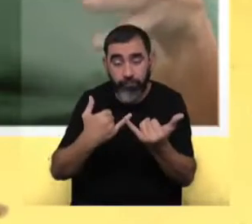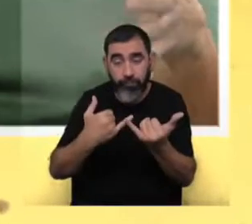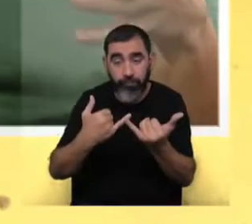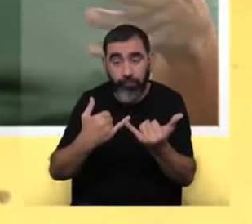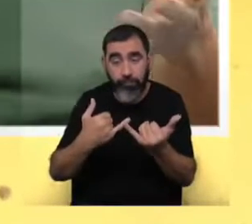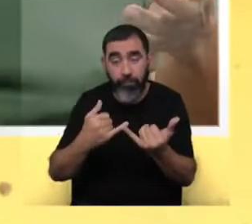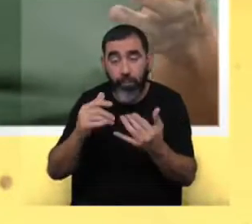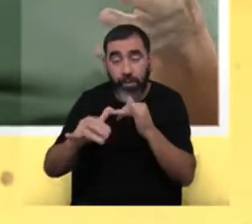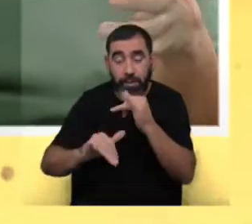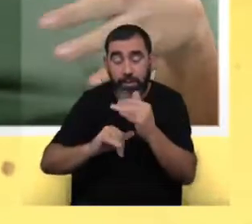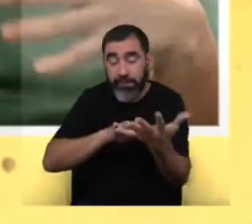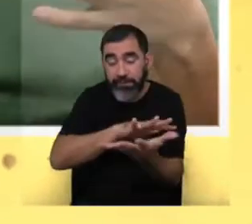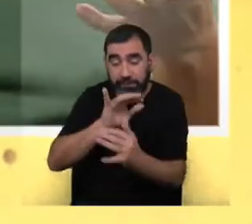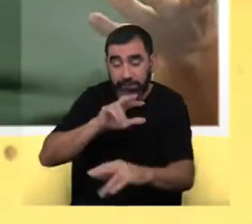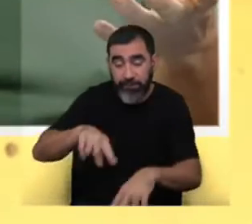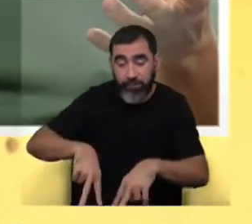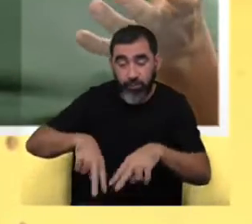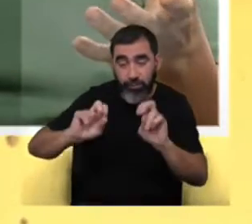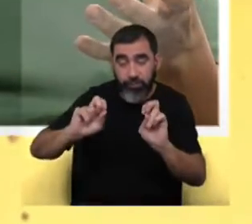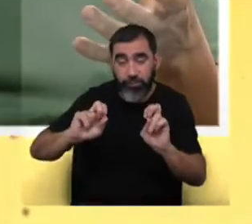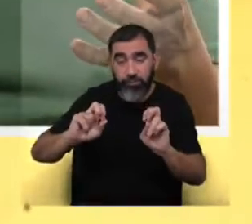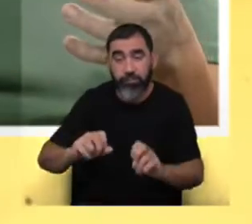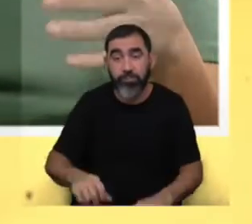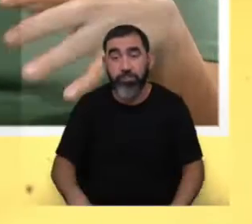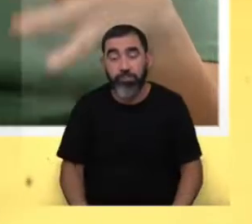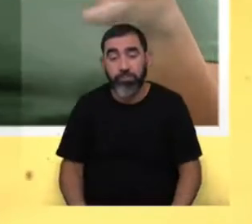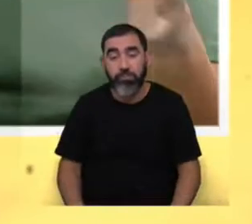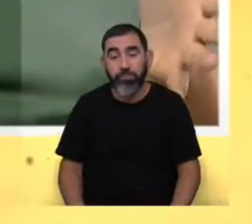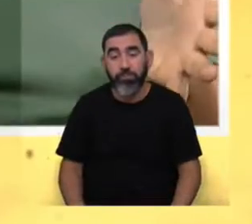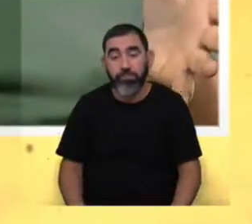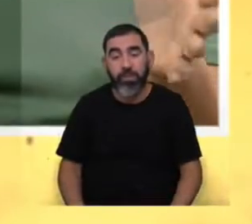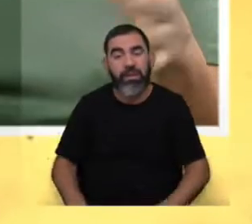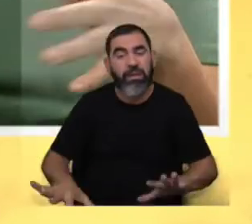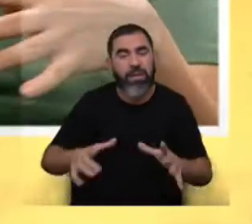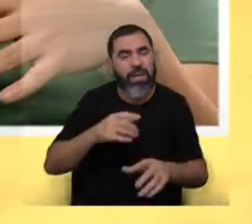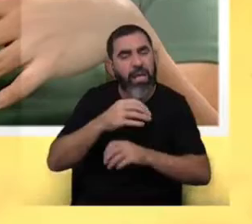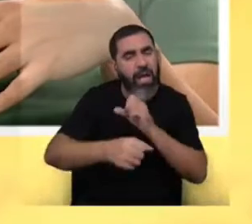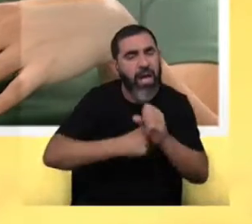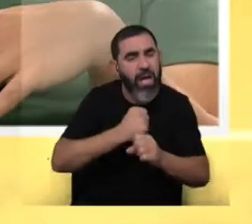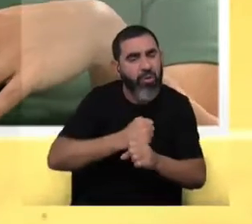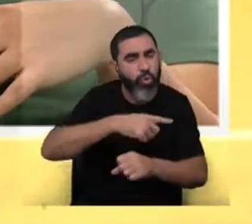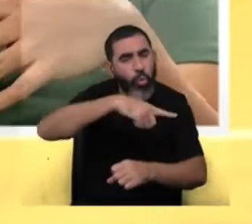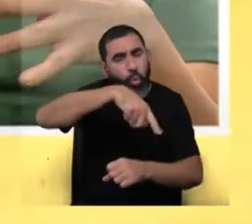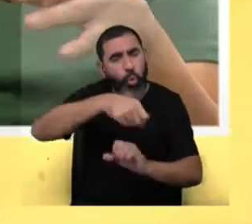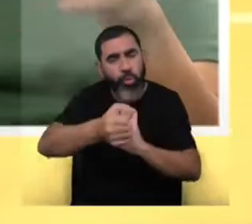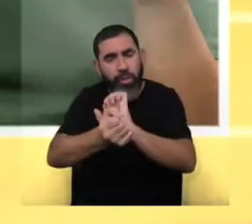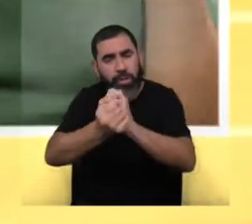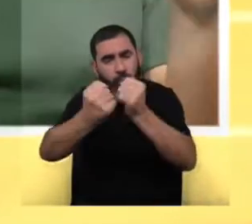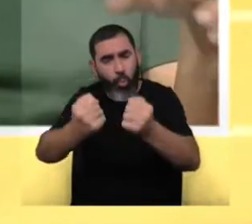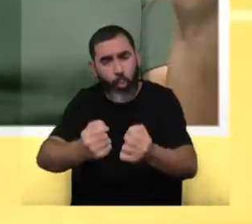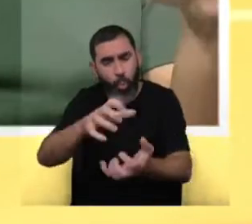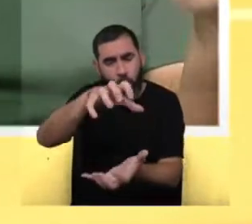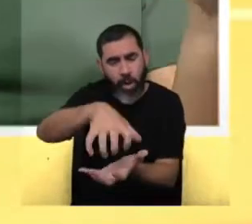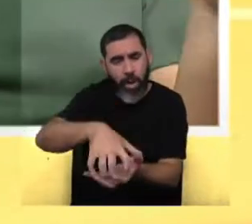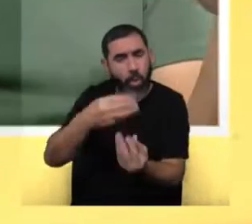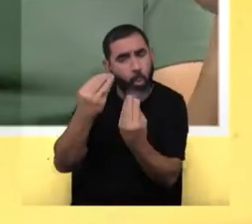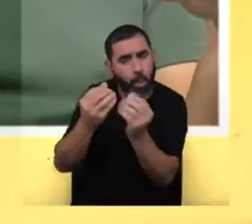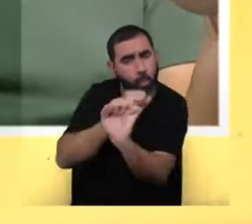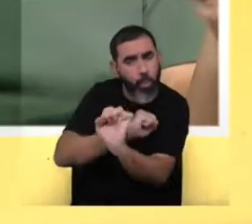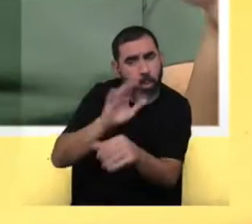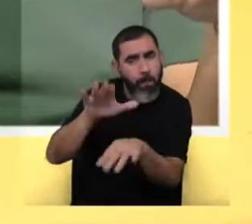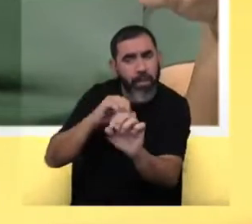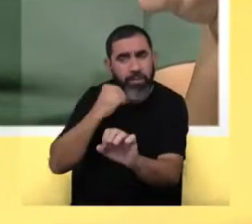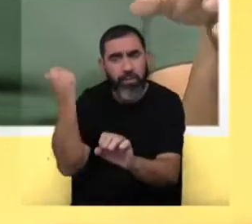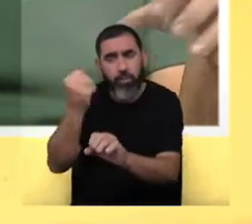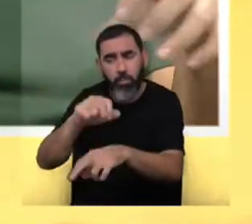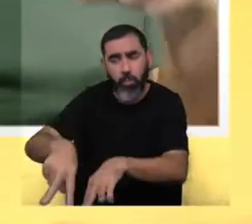los hechos que investigamos, con el contexto represivo, qué pasó en qué año, dónde había un centro de reclusión, qué lugares pueden ser más importantes